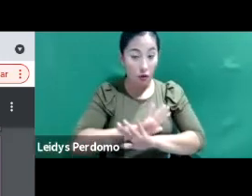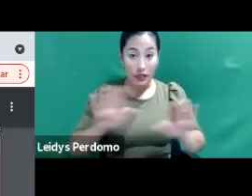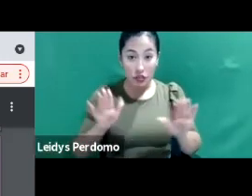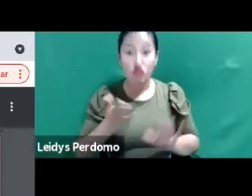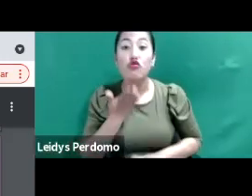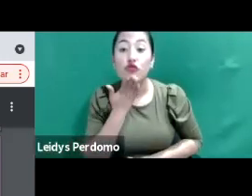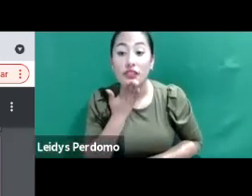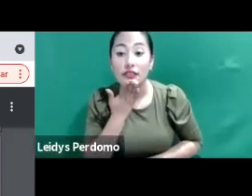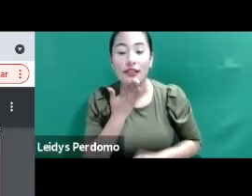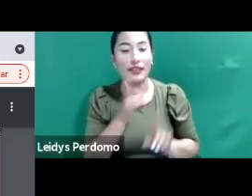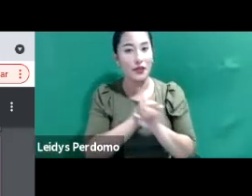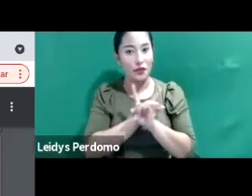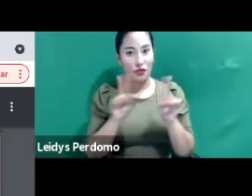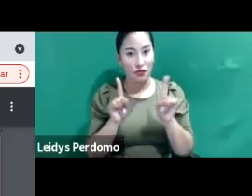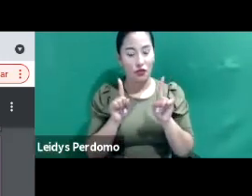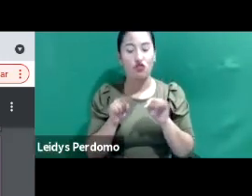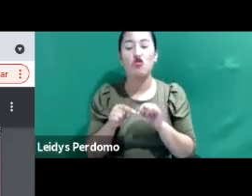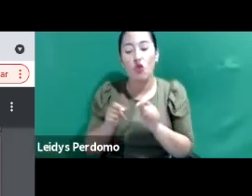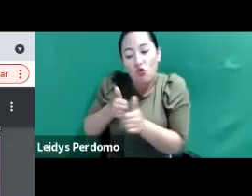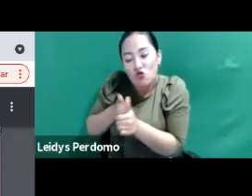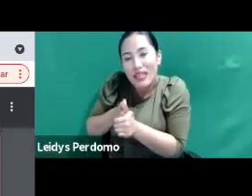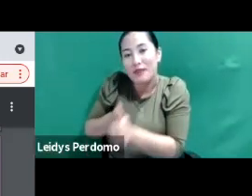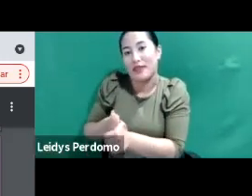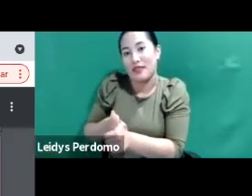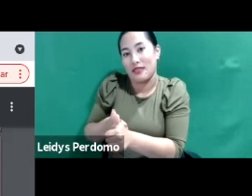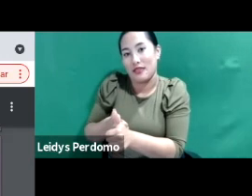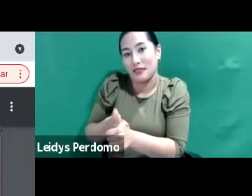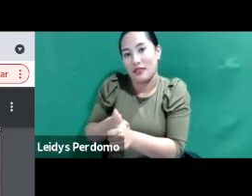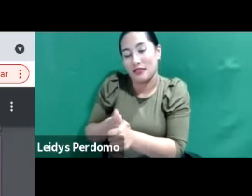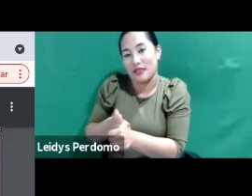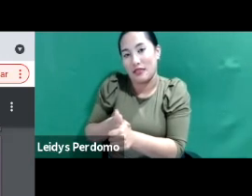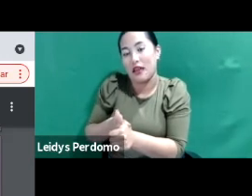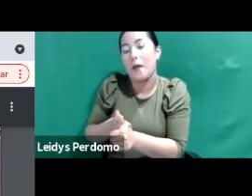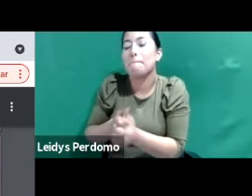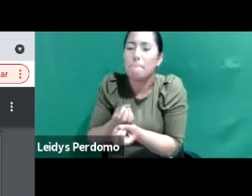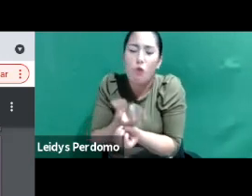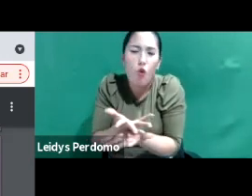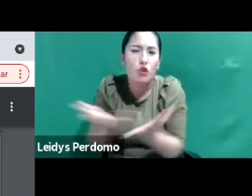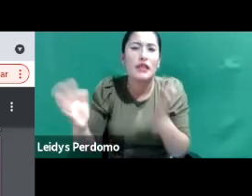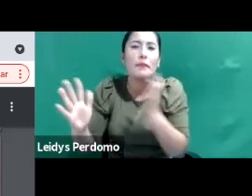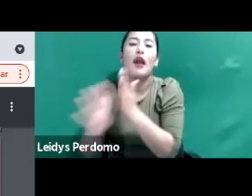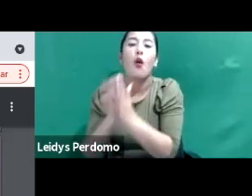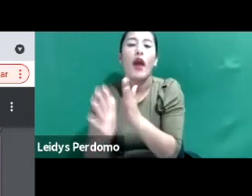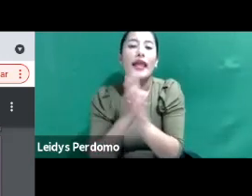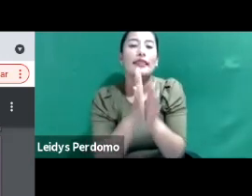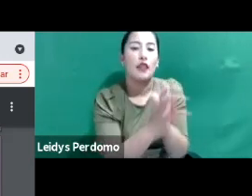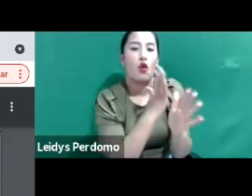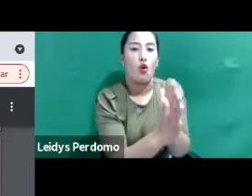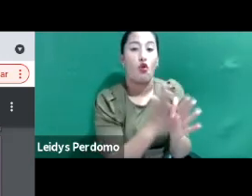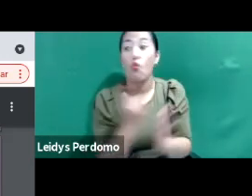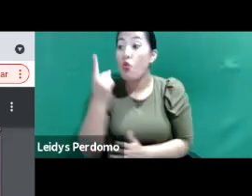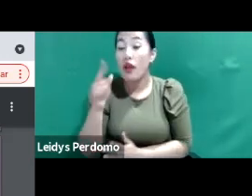que me está dando estas personas. Por eso hablamos de una multifuente. Entre más logremos